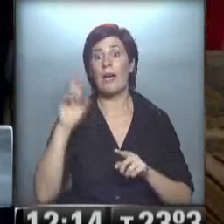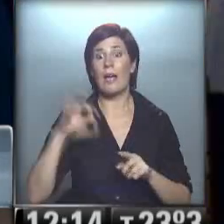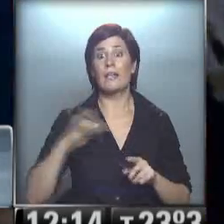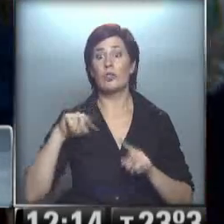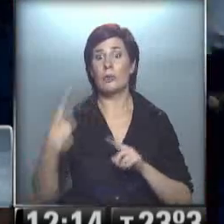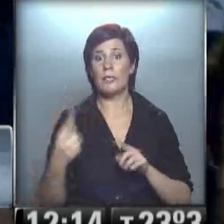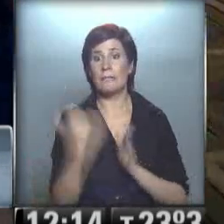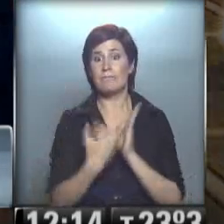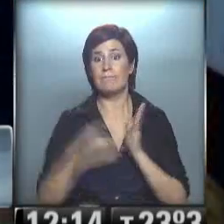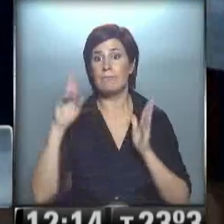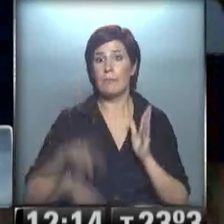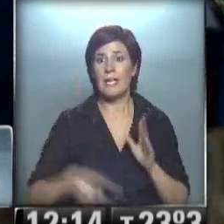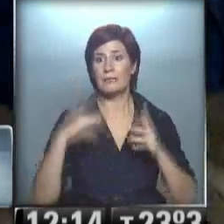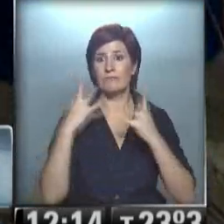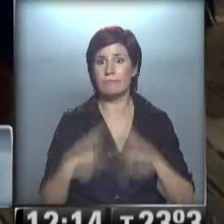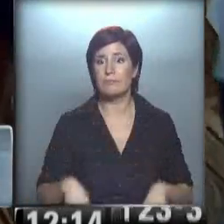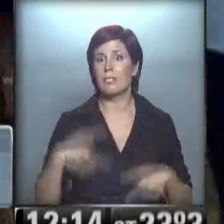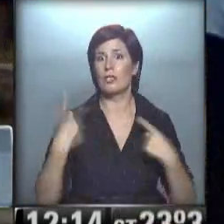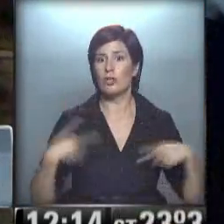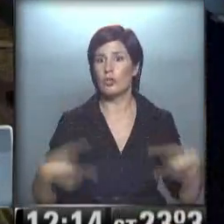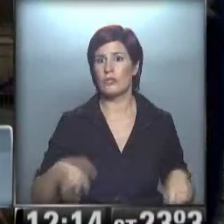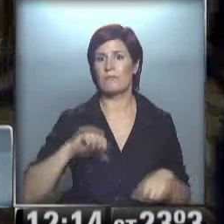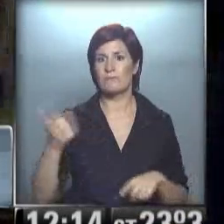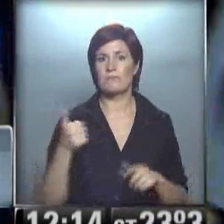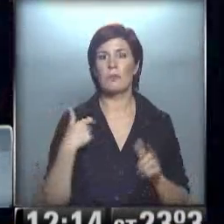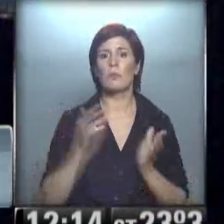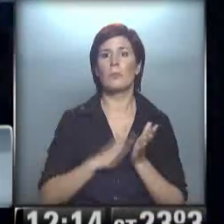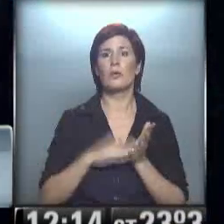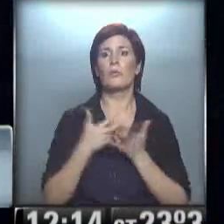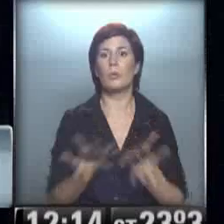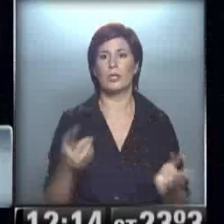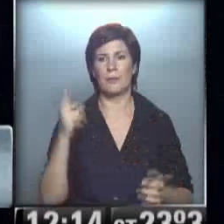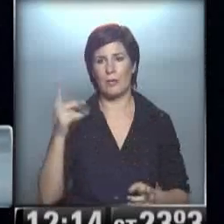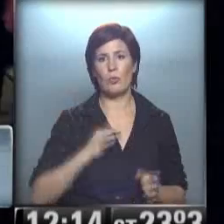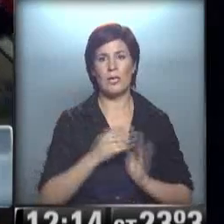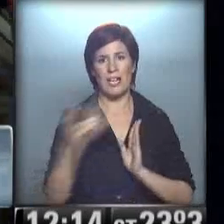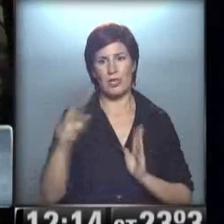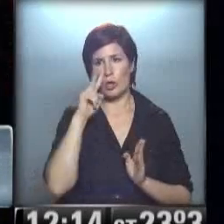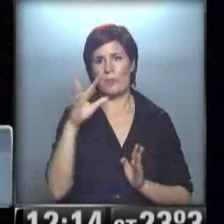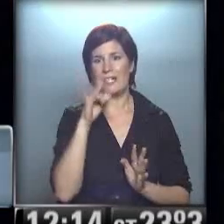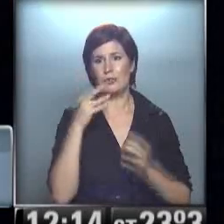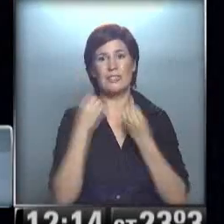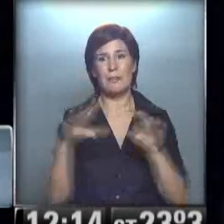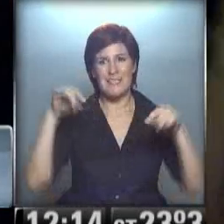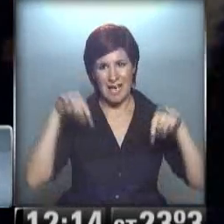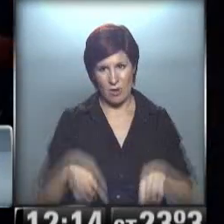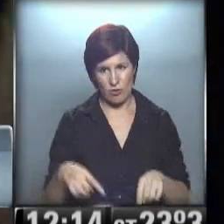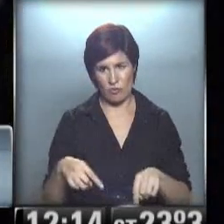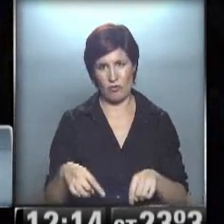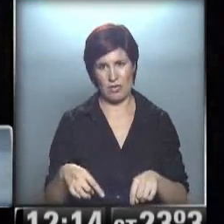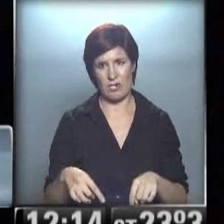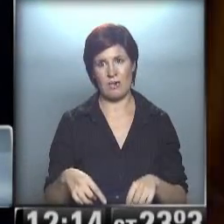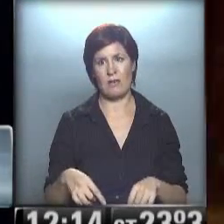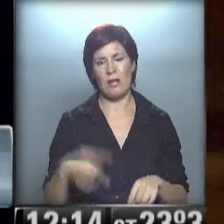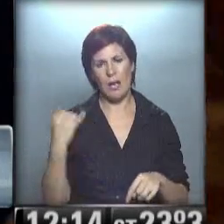será además la propuesta de su gobierno para este año legislativo que se inicia, decíamos, con una fuerte